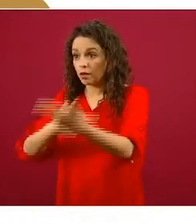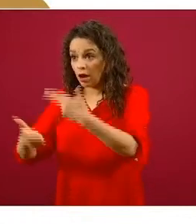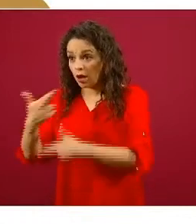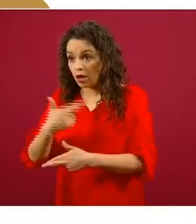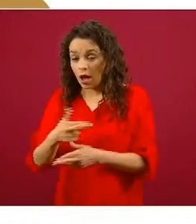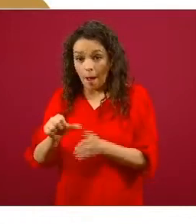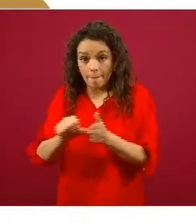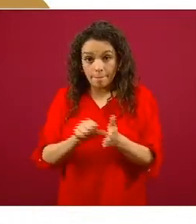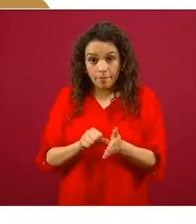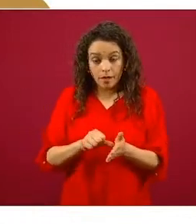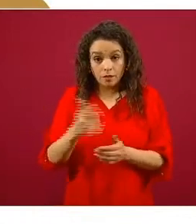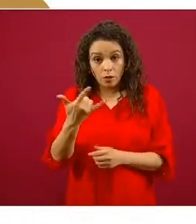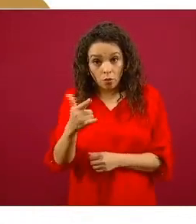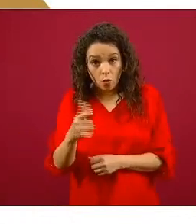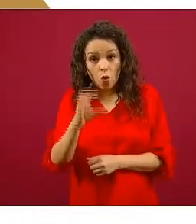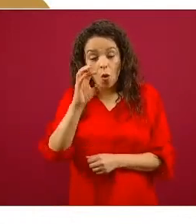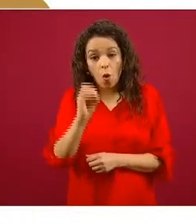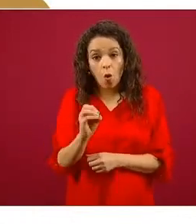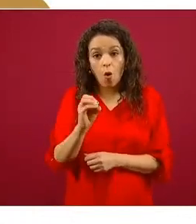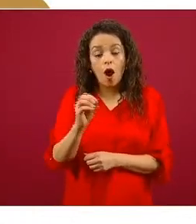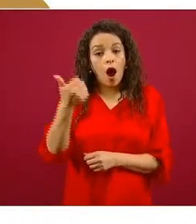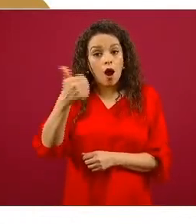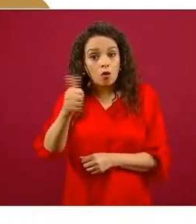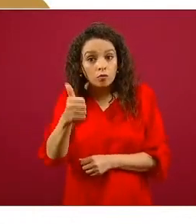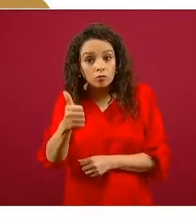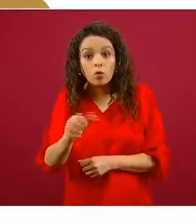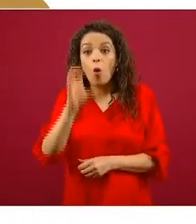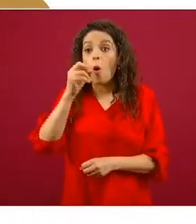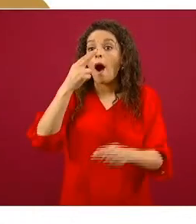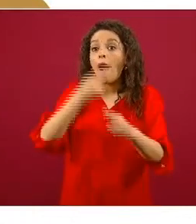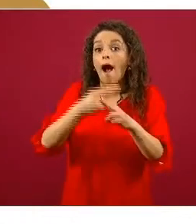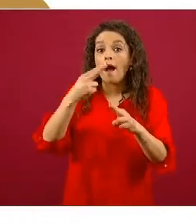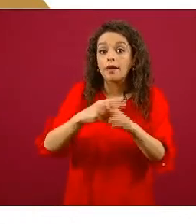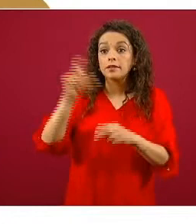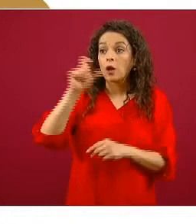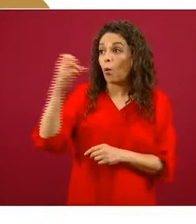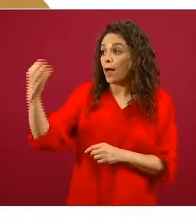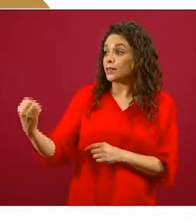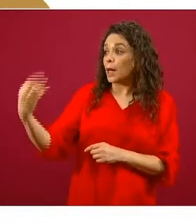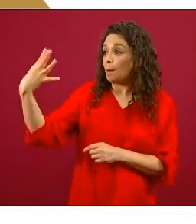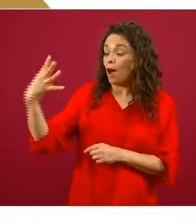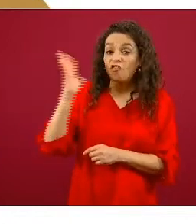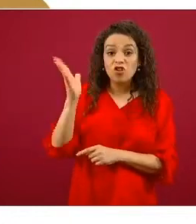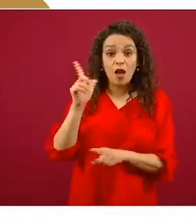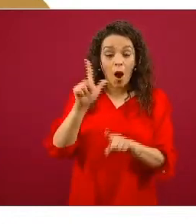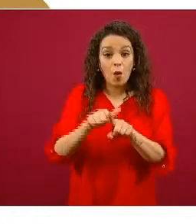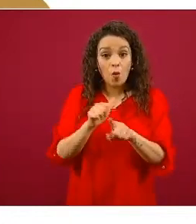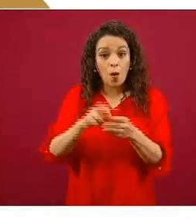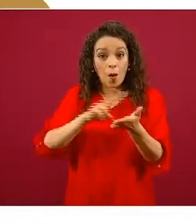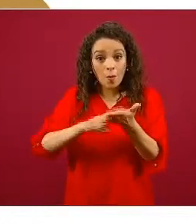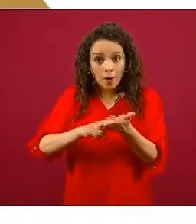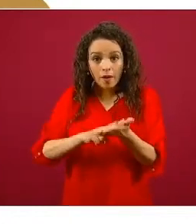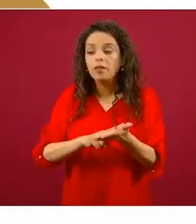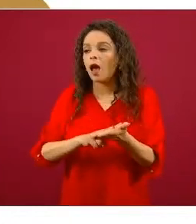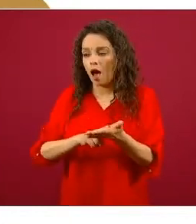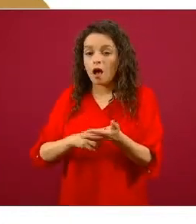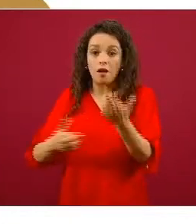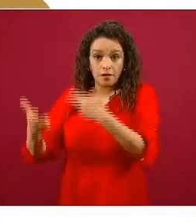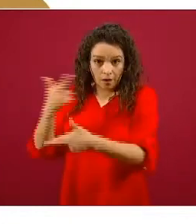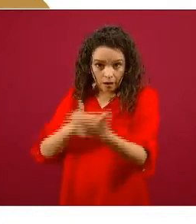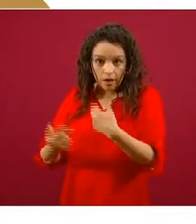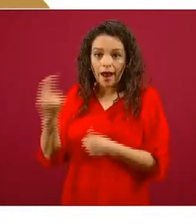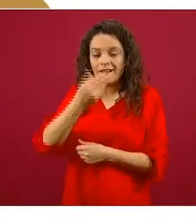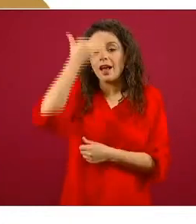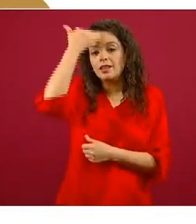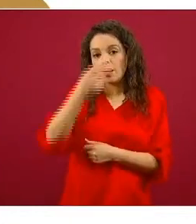o hasta que estuviera el semáforo en verde. Entonces, la mayor parte de los niños, de los